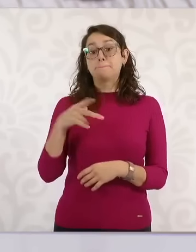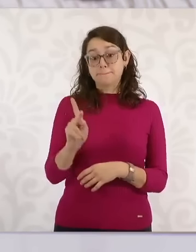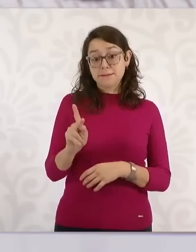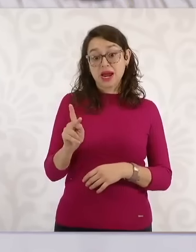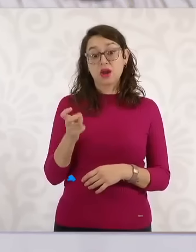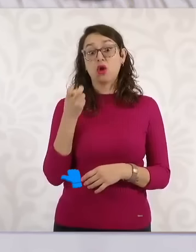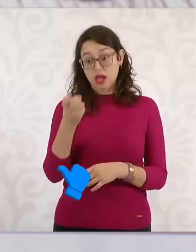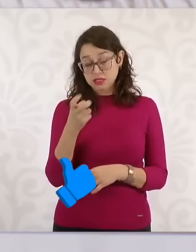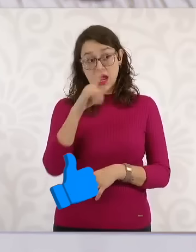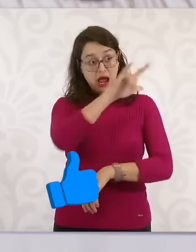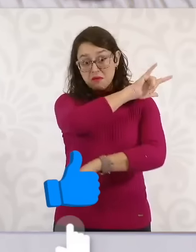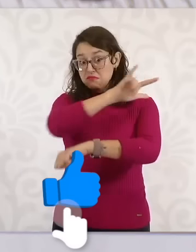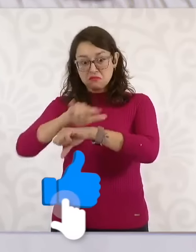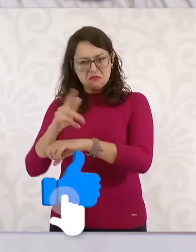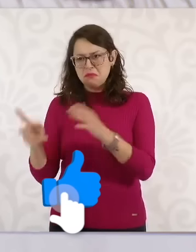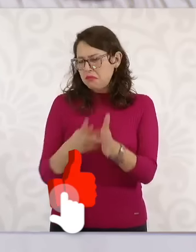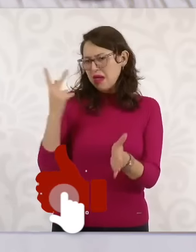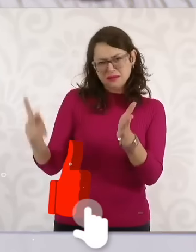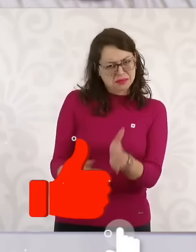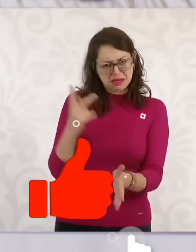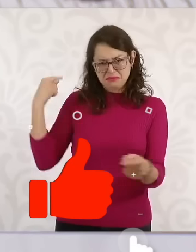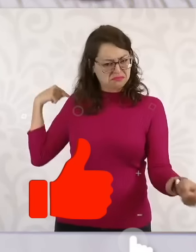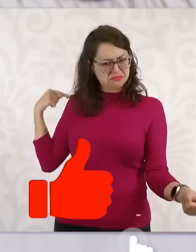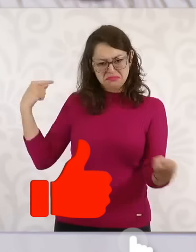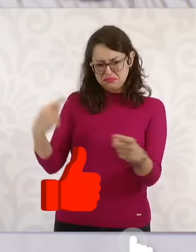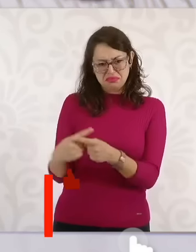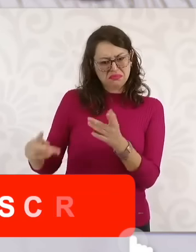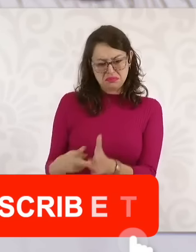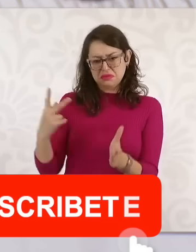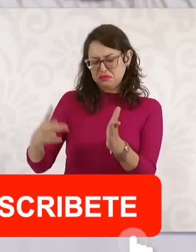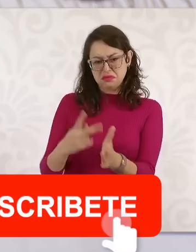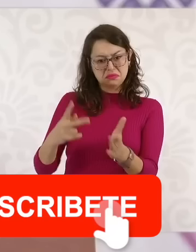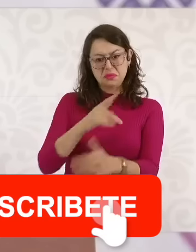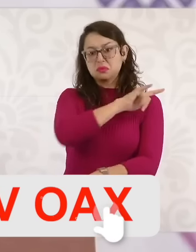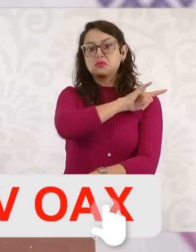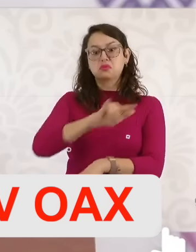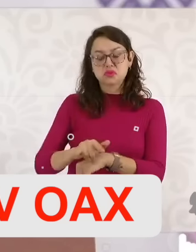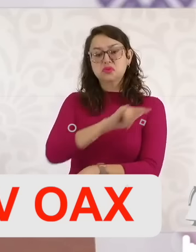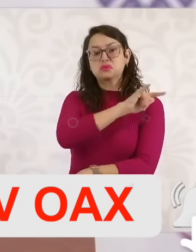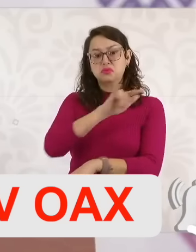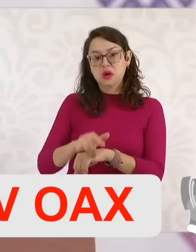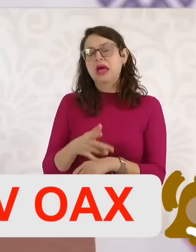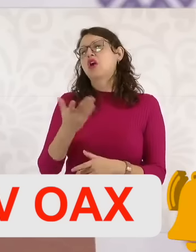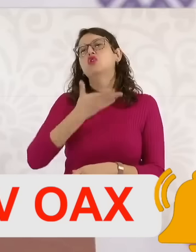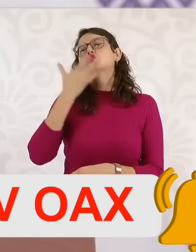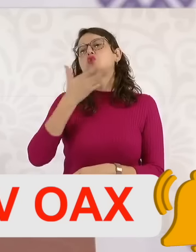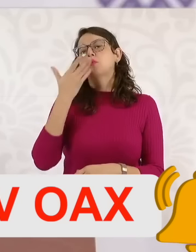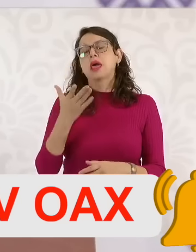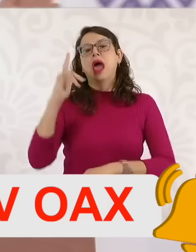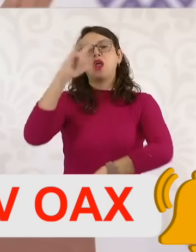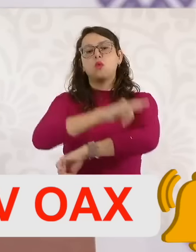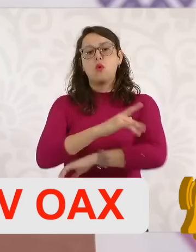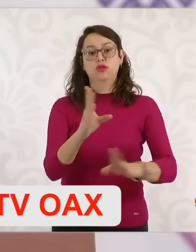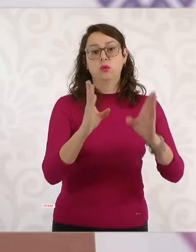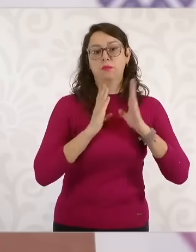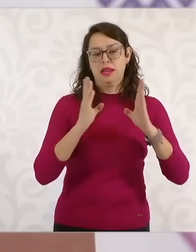había venido en otras ocasiones, no es la primera vez, pero había aterrizado en un aeropuerto militar. En este caso pues